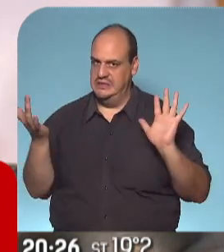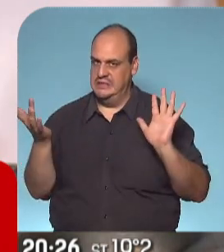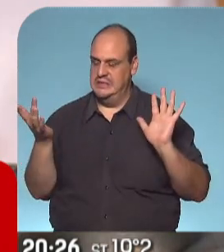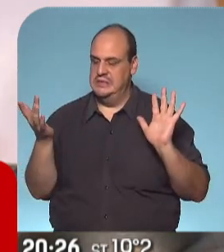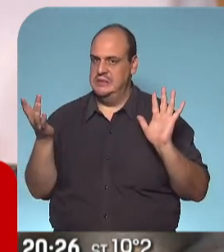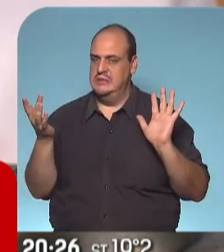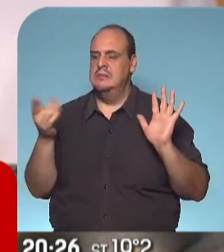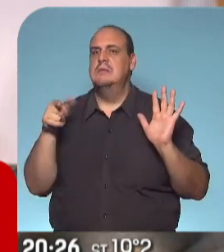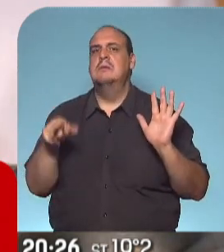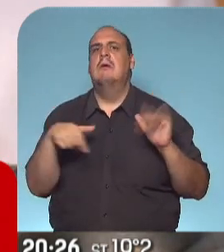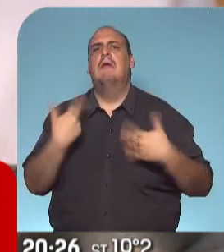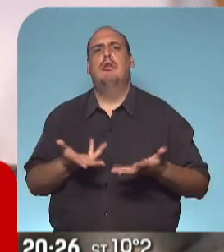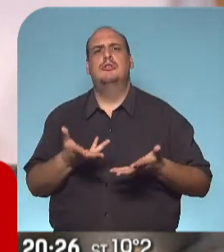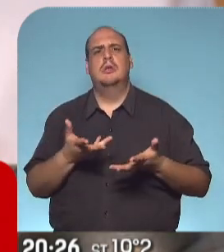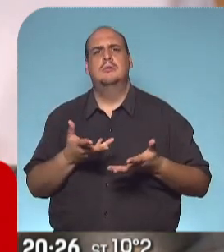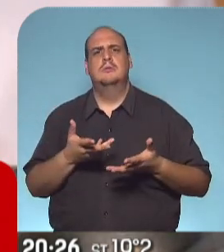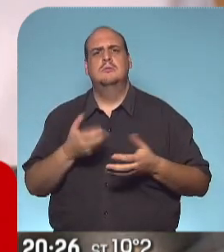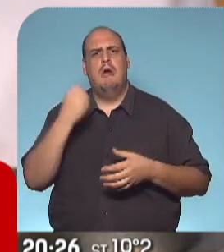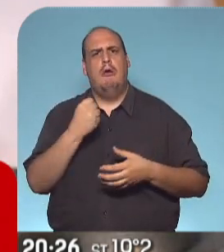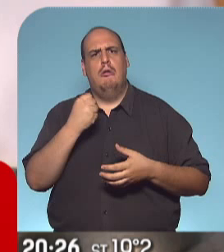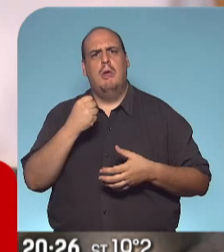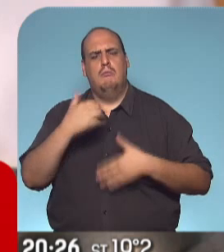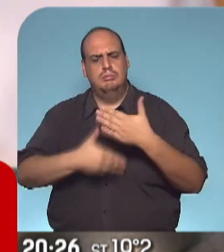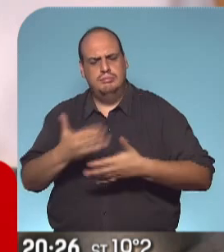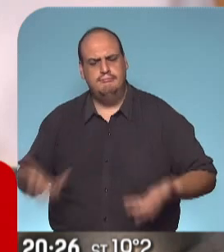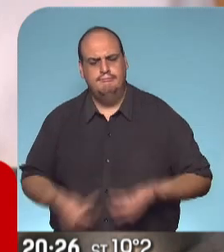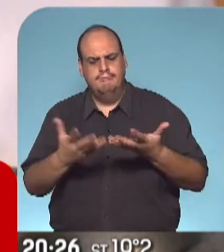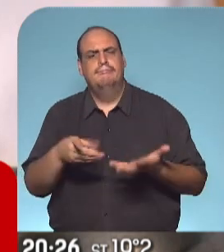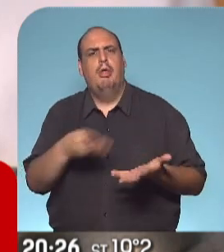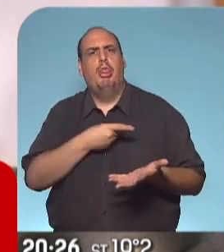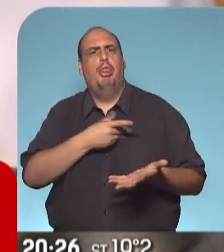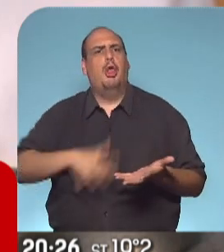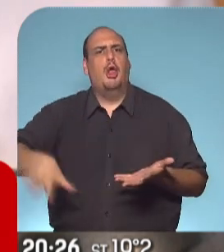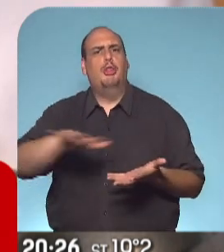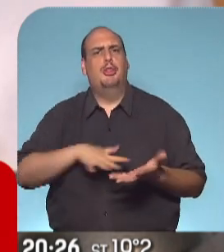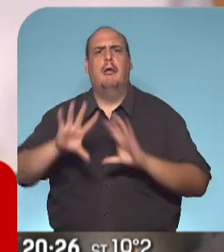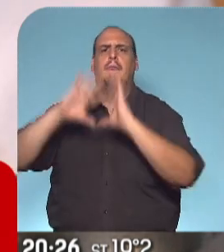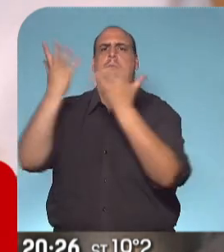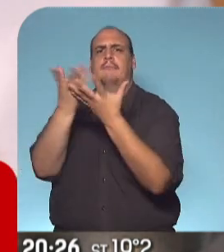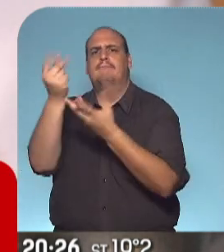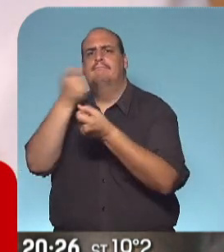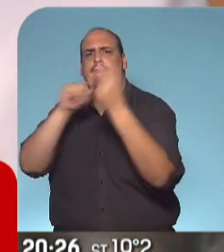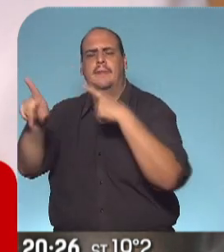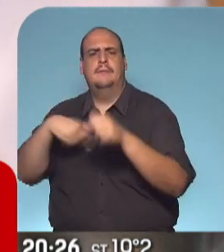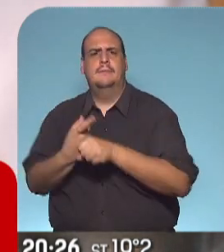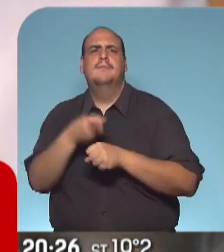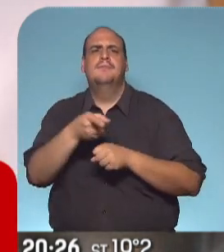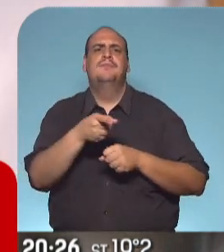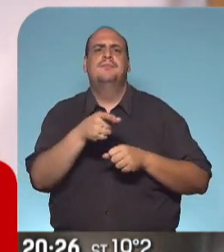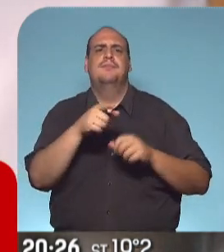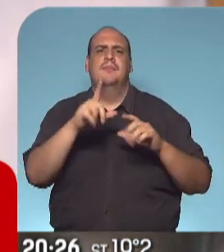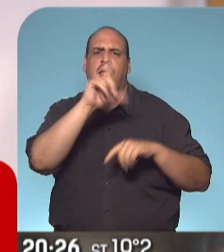menos. ¿Dónde imagina que va a estar el principal impulso? ¿El Estado o la demanda interna?